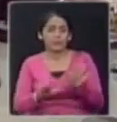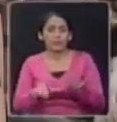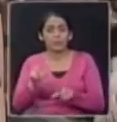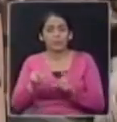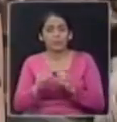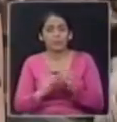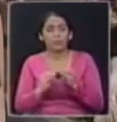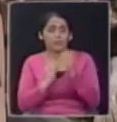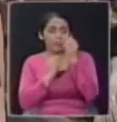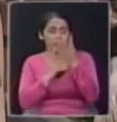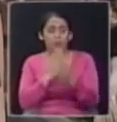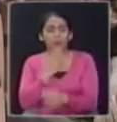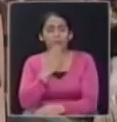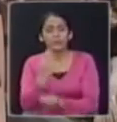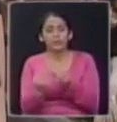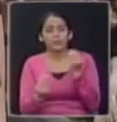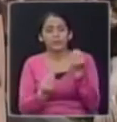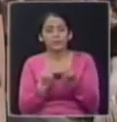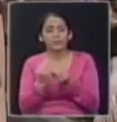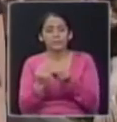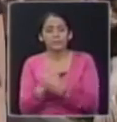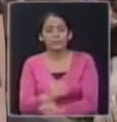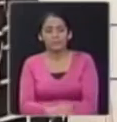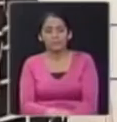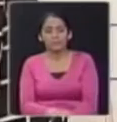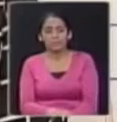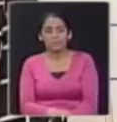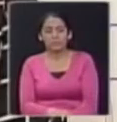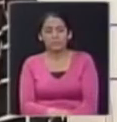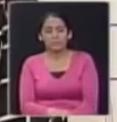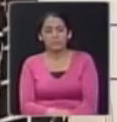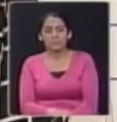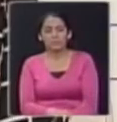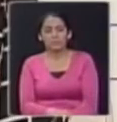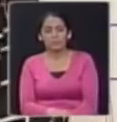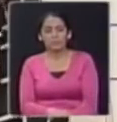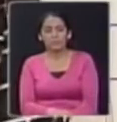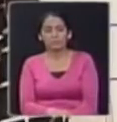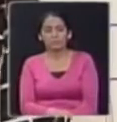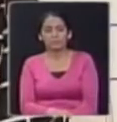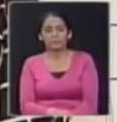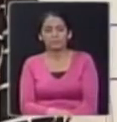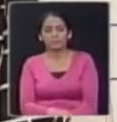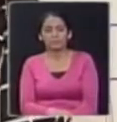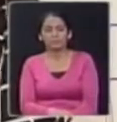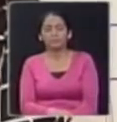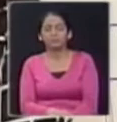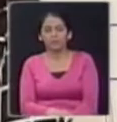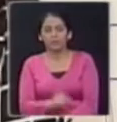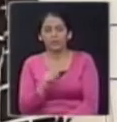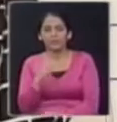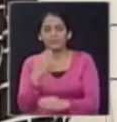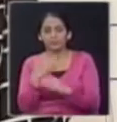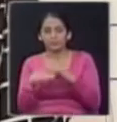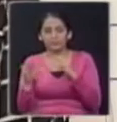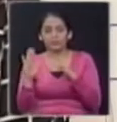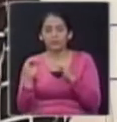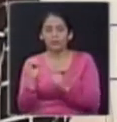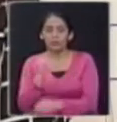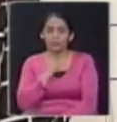más información, ¿dónde pueden hacerlo? Nosotros tenemos nuestros correos institucionales, el mío